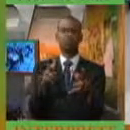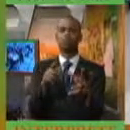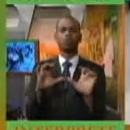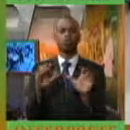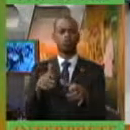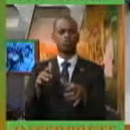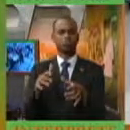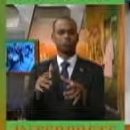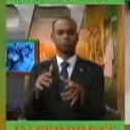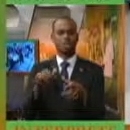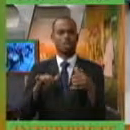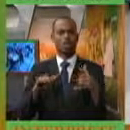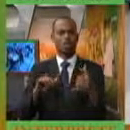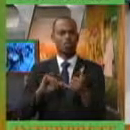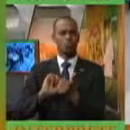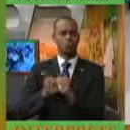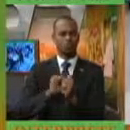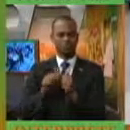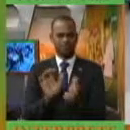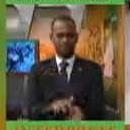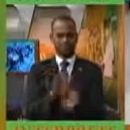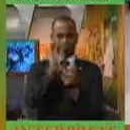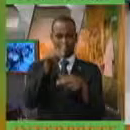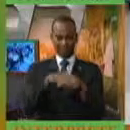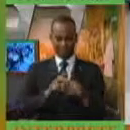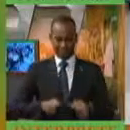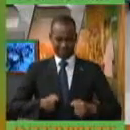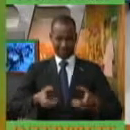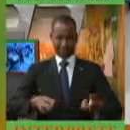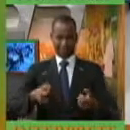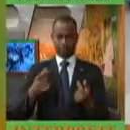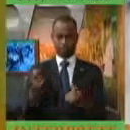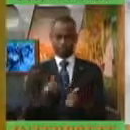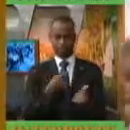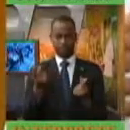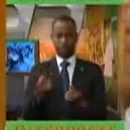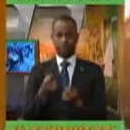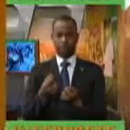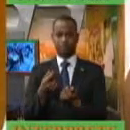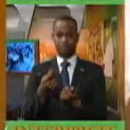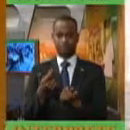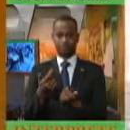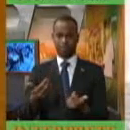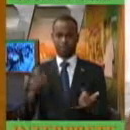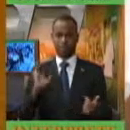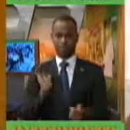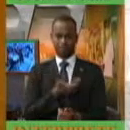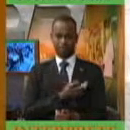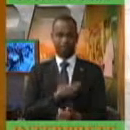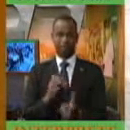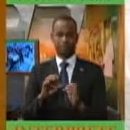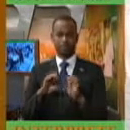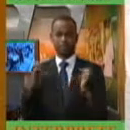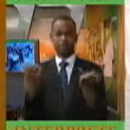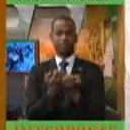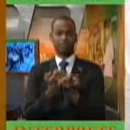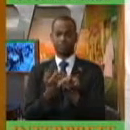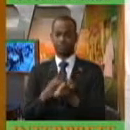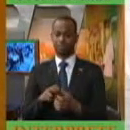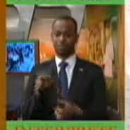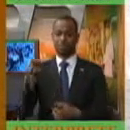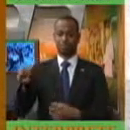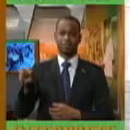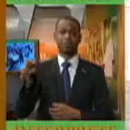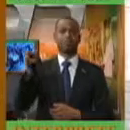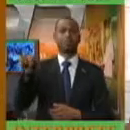silla de ruedas, que las actividades que han estado haciendo, saliendo del escondito, ya nuestro equipo de baloncesto en silla de ruedas